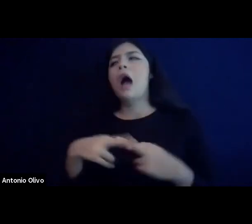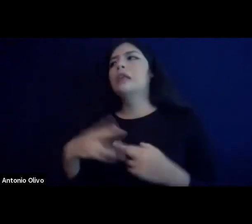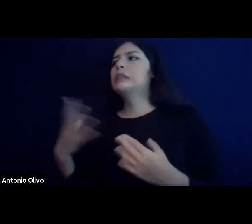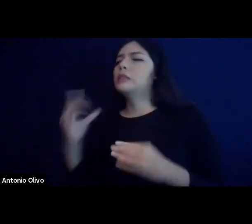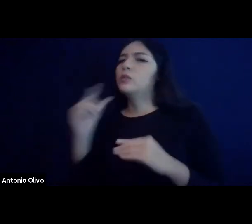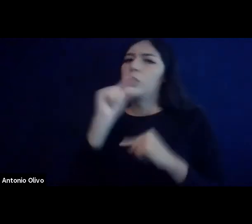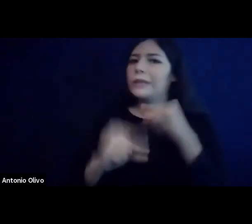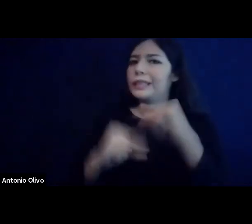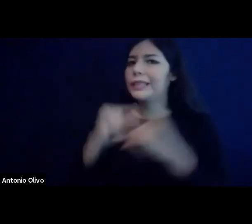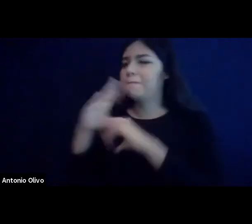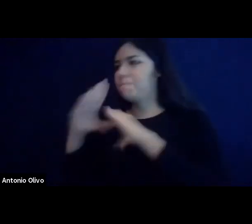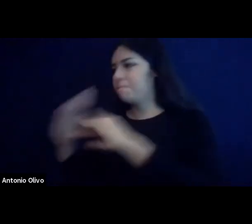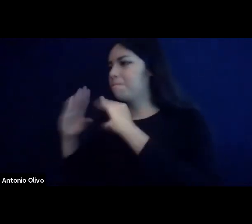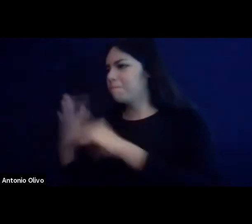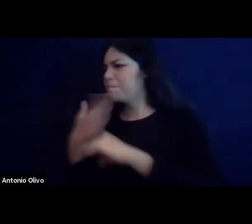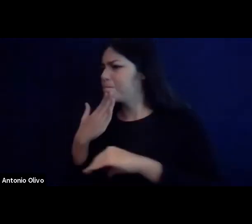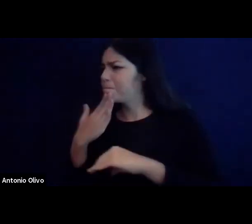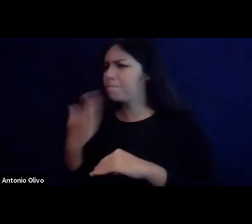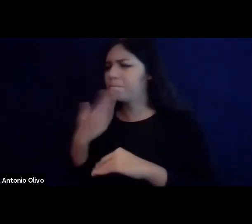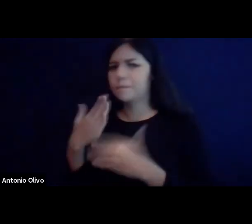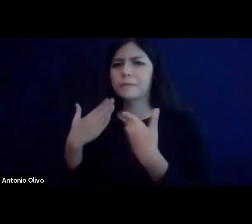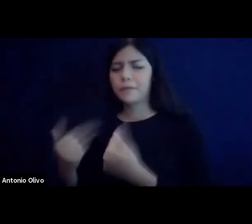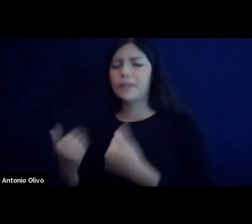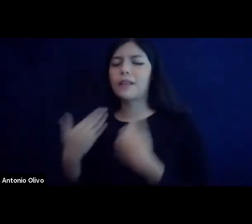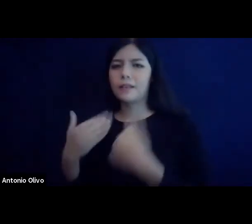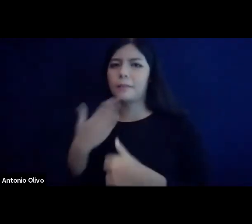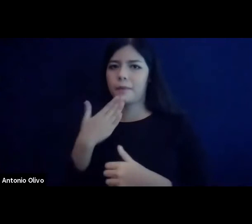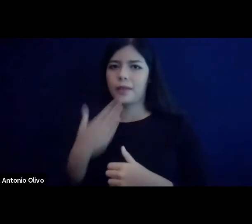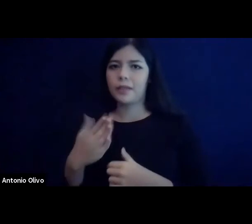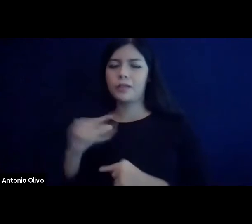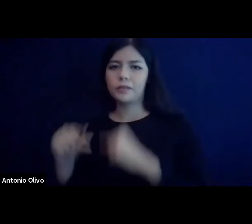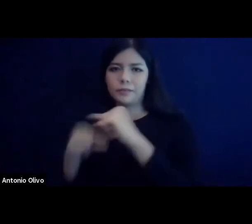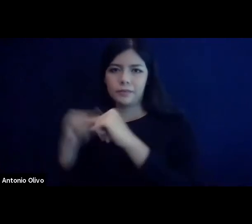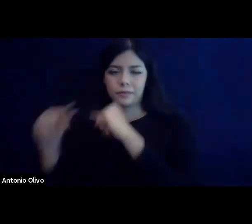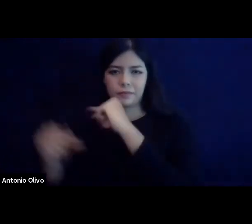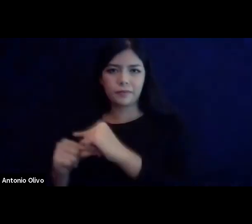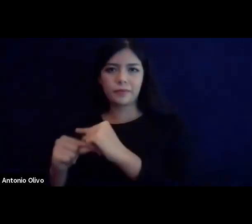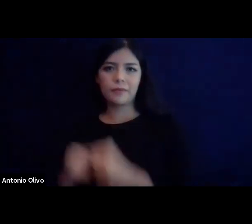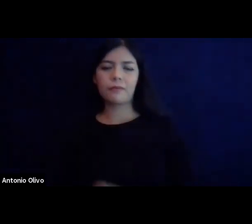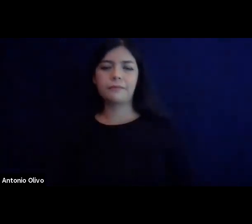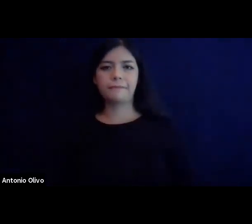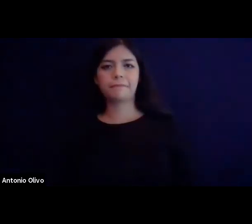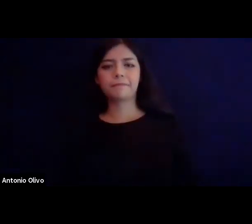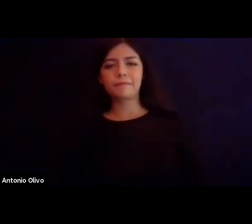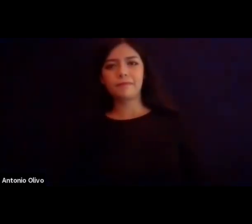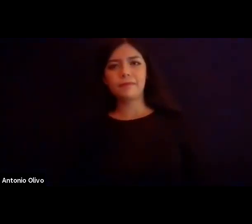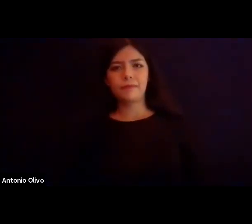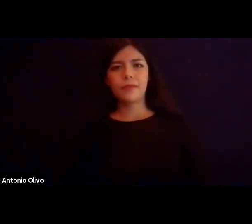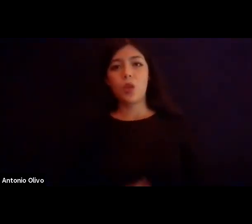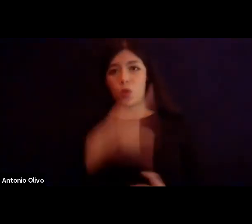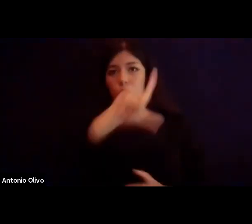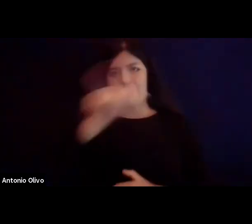Pero ya pasando a la parte que nos ocupa, y perdón que me haya extendido, la parte